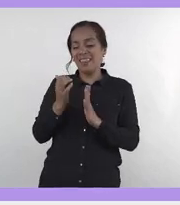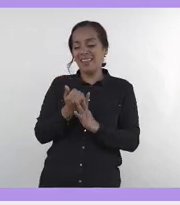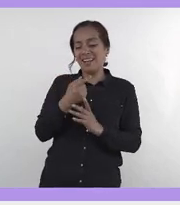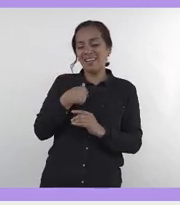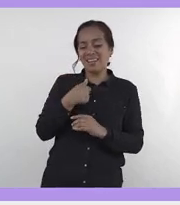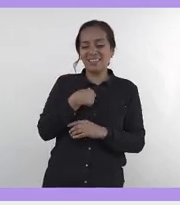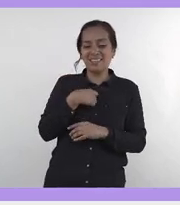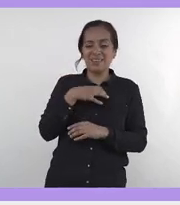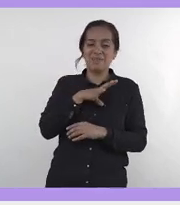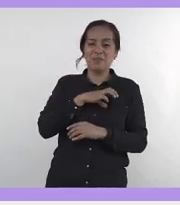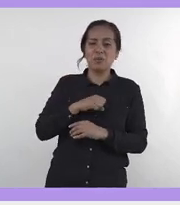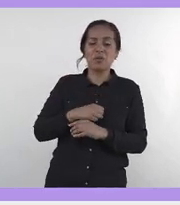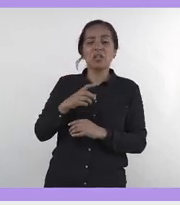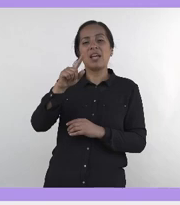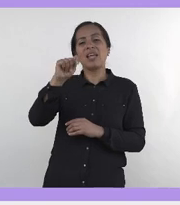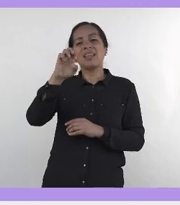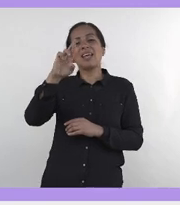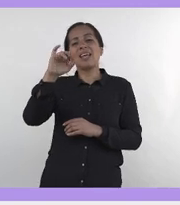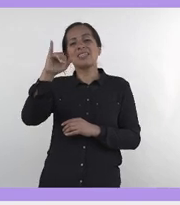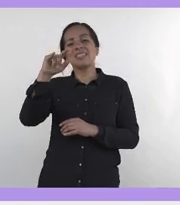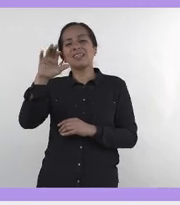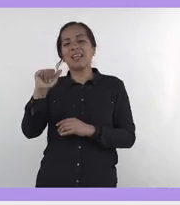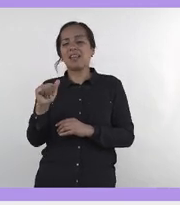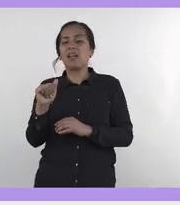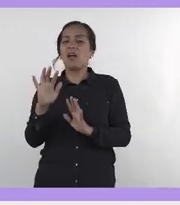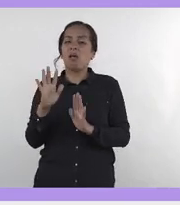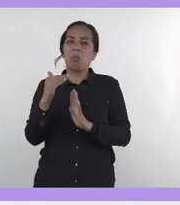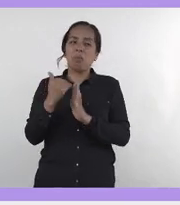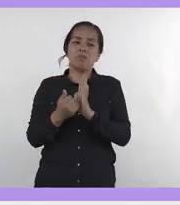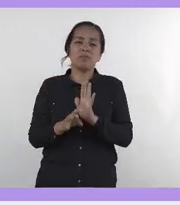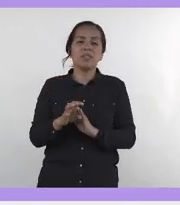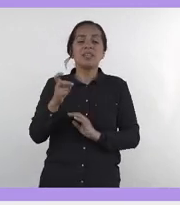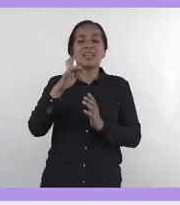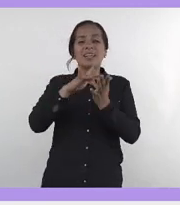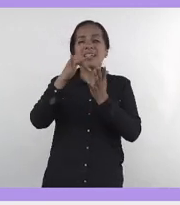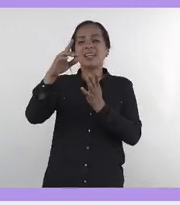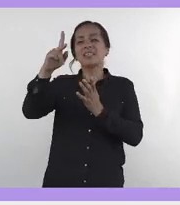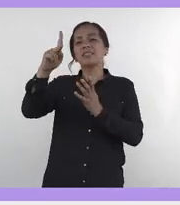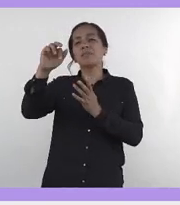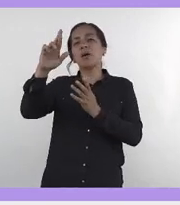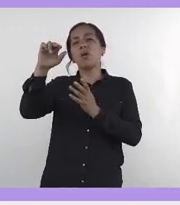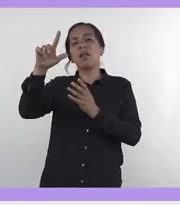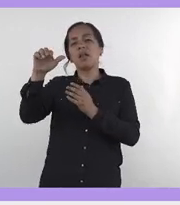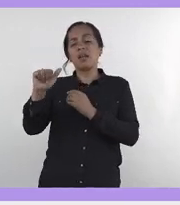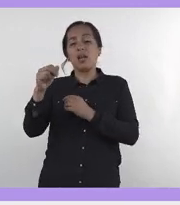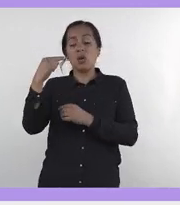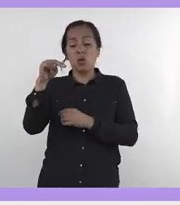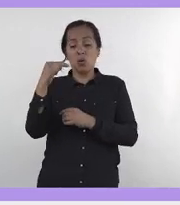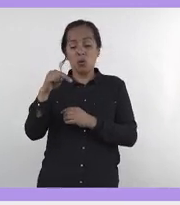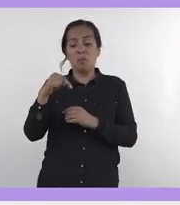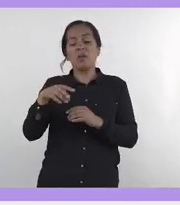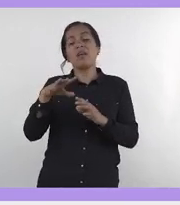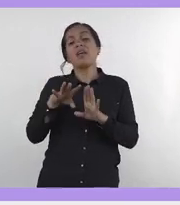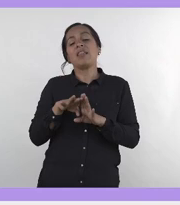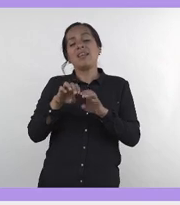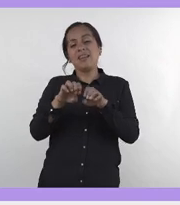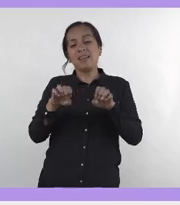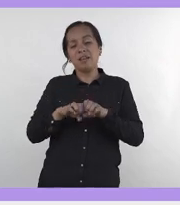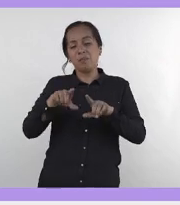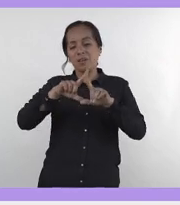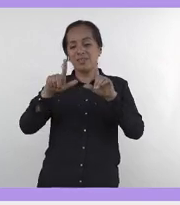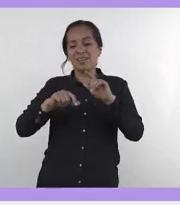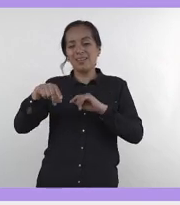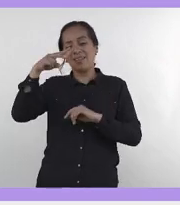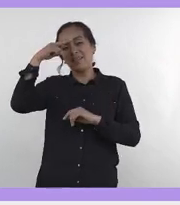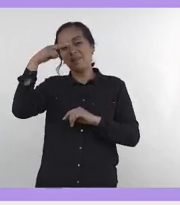pues ya igual no tanto pero bueno muchísimas Muchísimas gracias Paulina a nombre de la selección nacional de